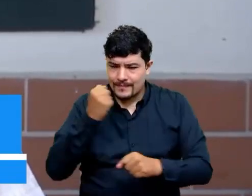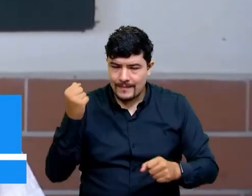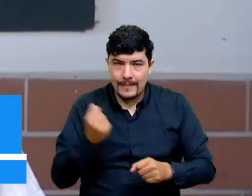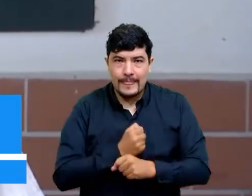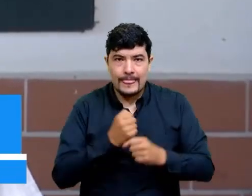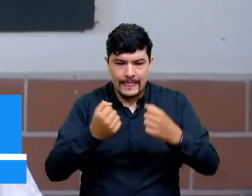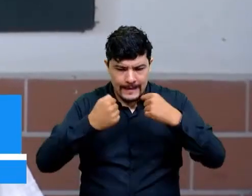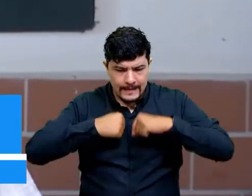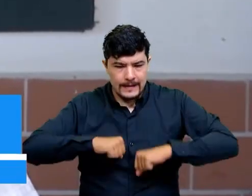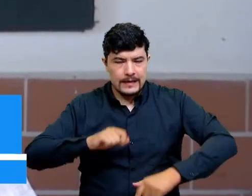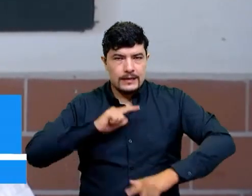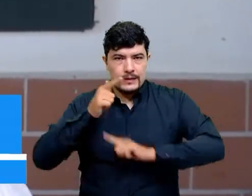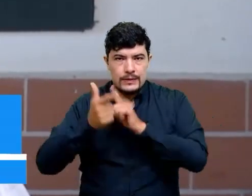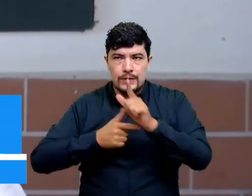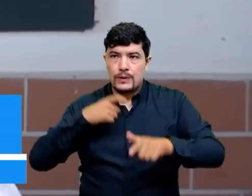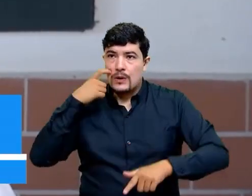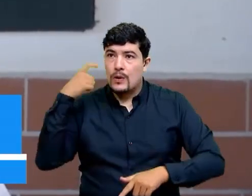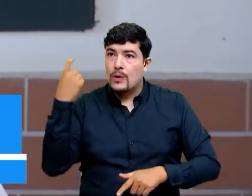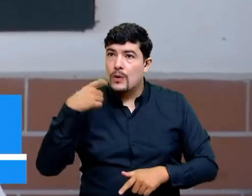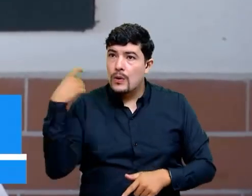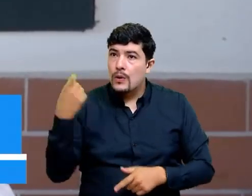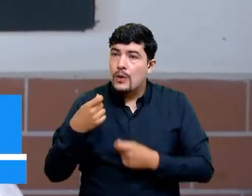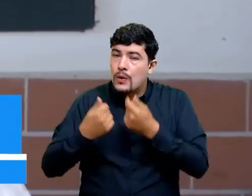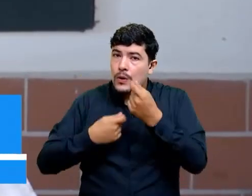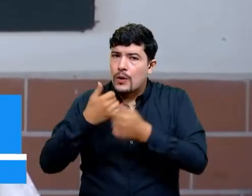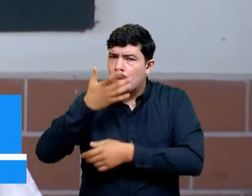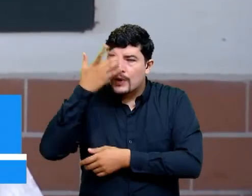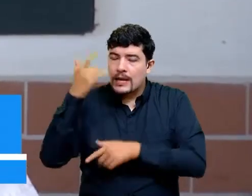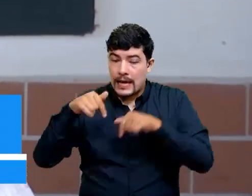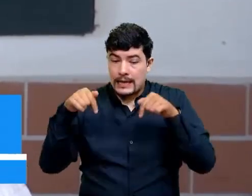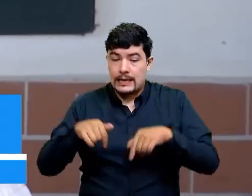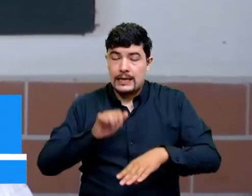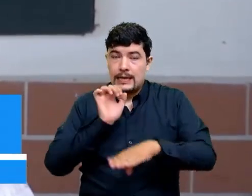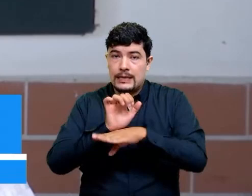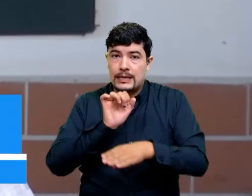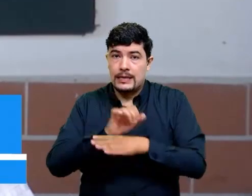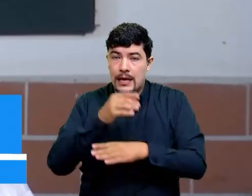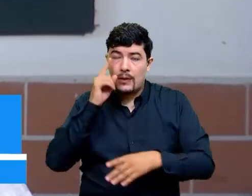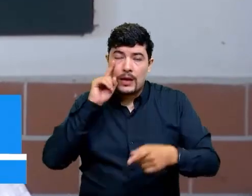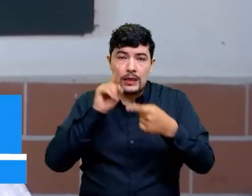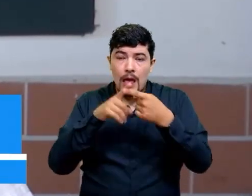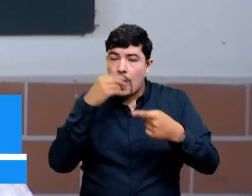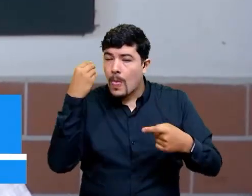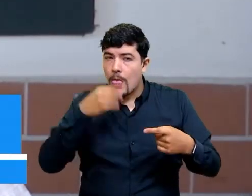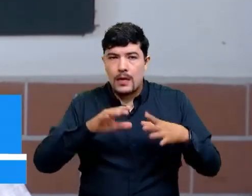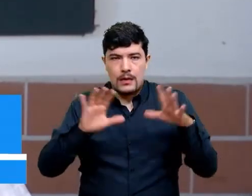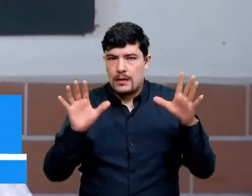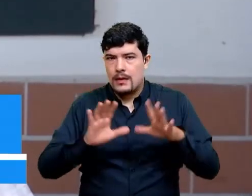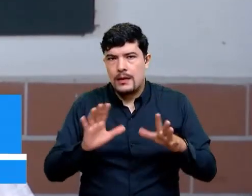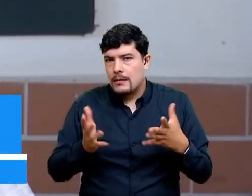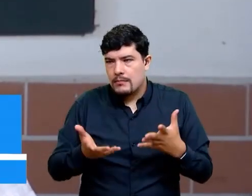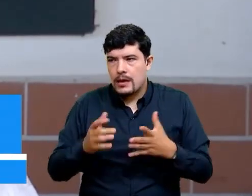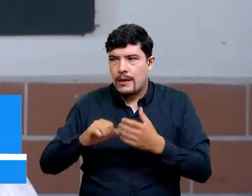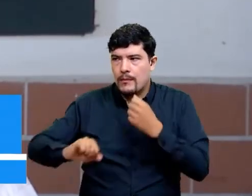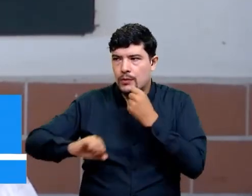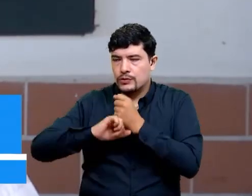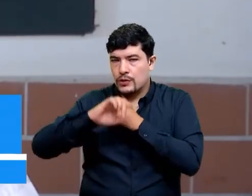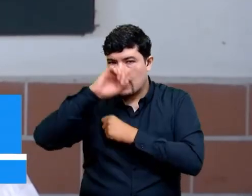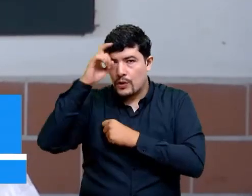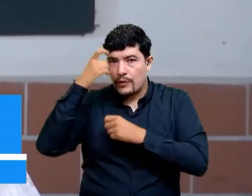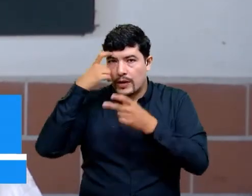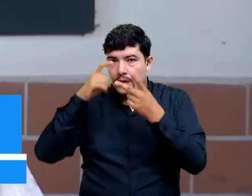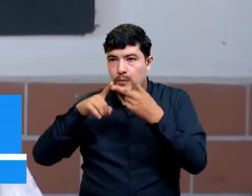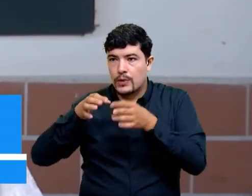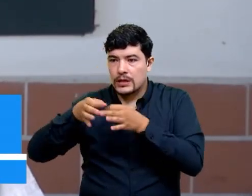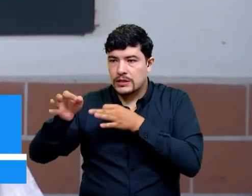fuerte buscando recursos porque somos una entidad sin ánimo de lucro. No tenemos ayuda del gobierno municipal ni central. Entonces lo